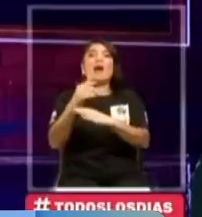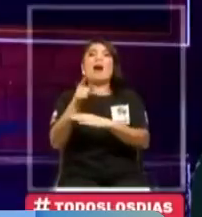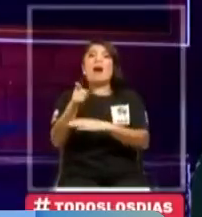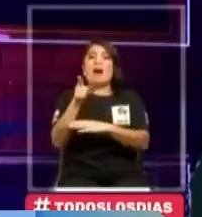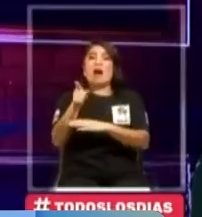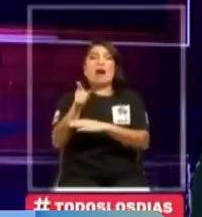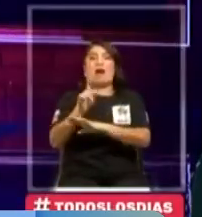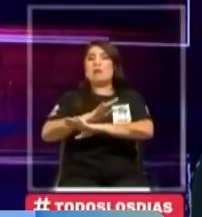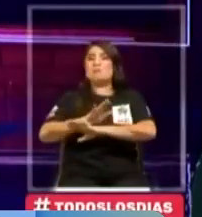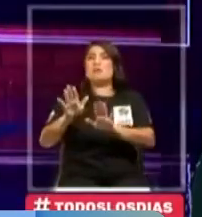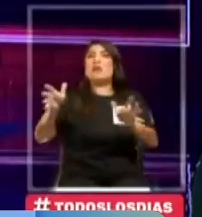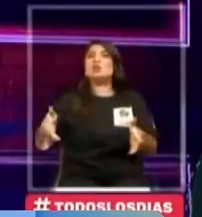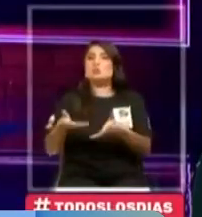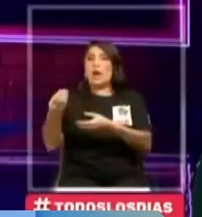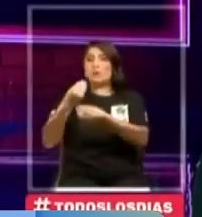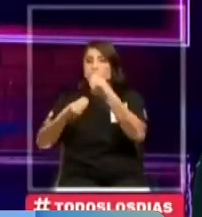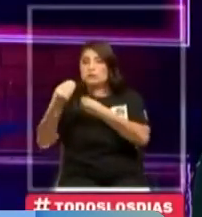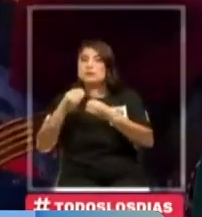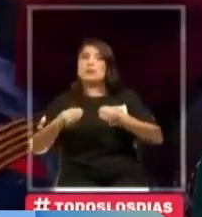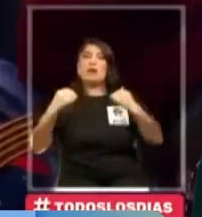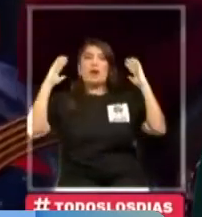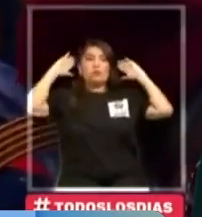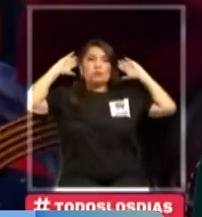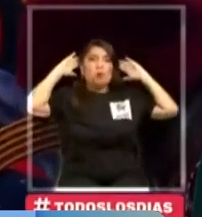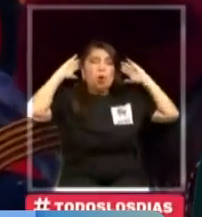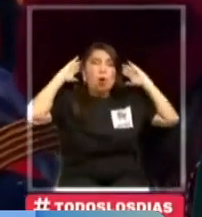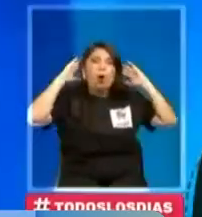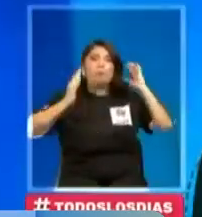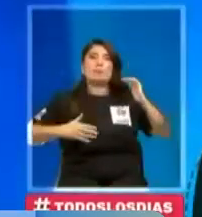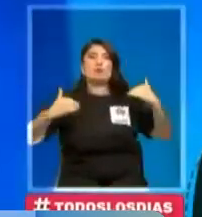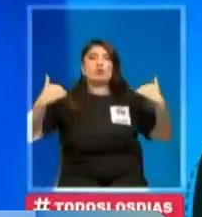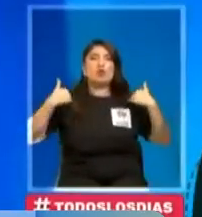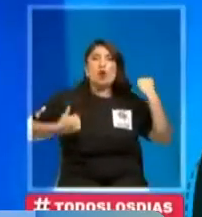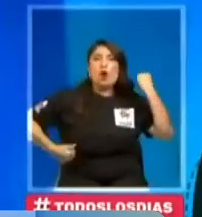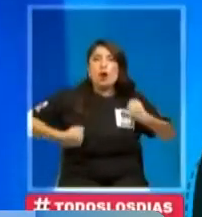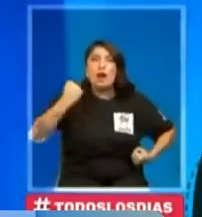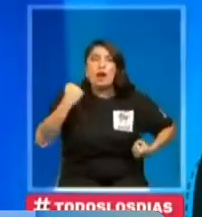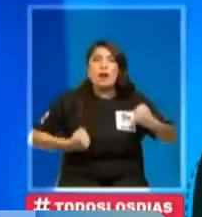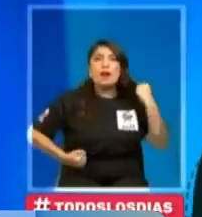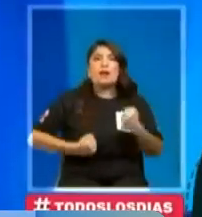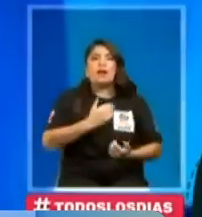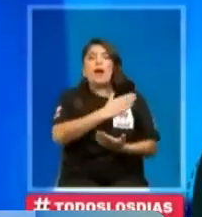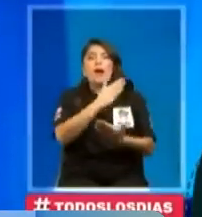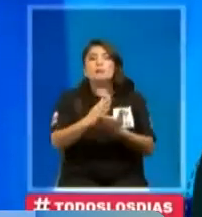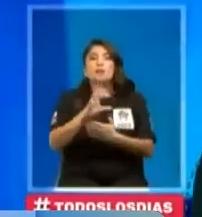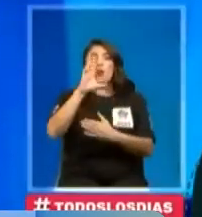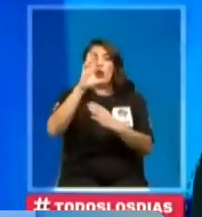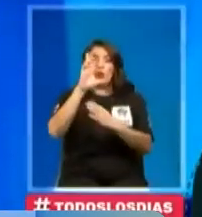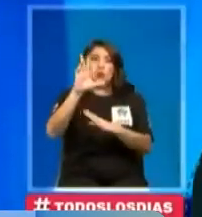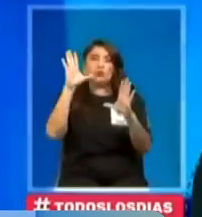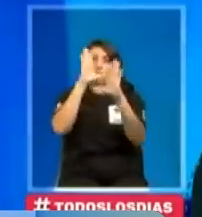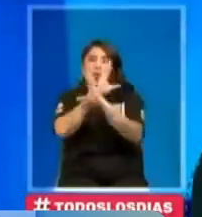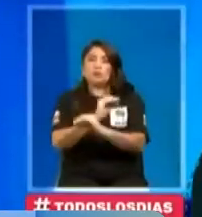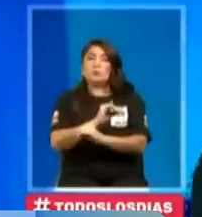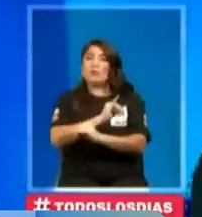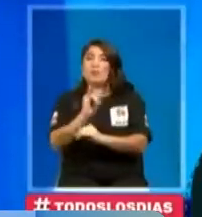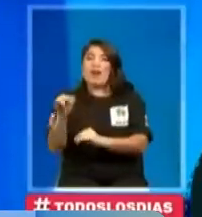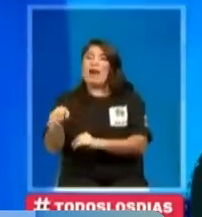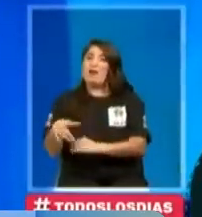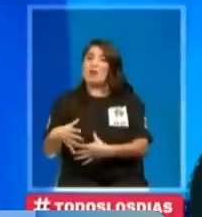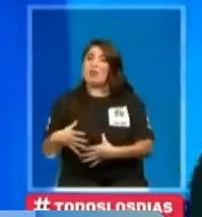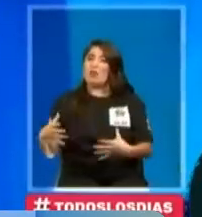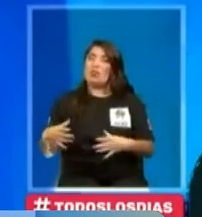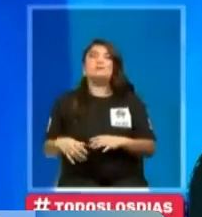lechuguita, haciendo abdominales, saliendo a correr, comiendo hasta las 8 de la noche porque las weas pues engordan. Guatón